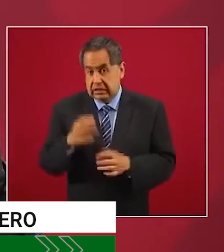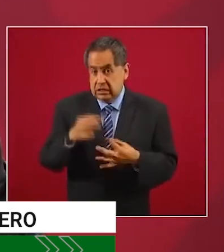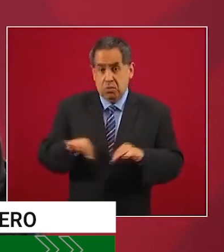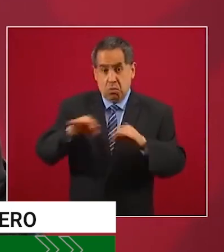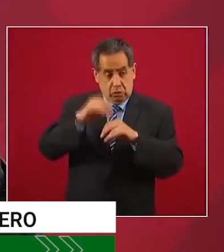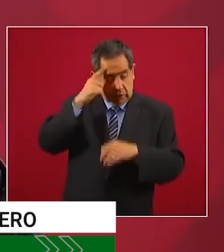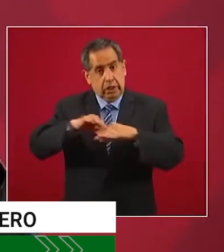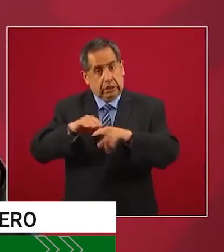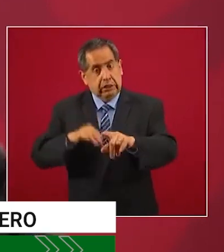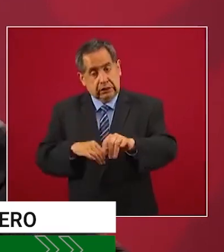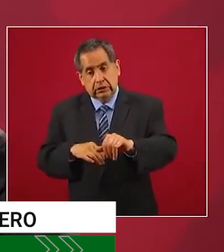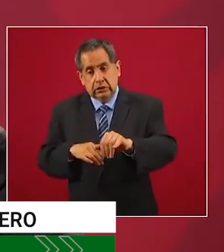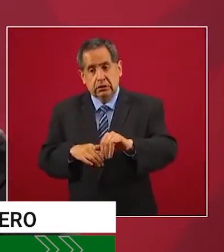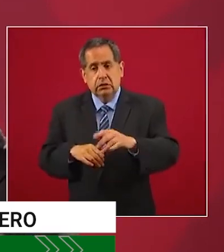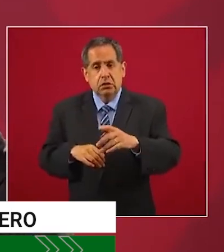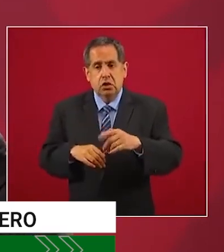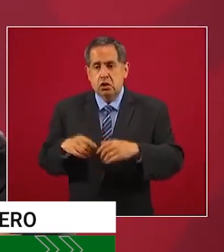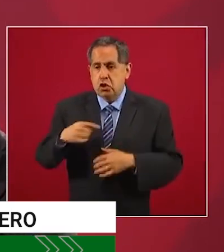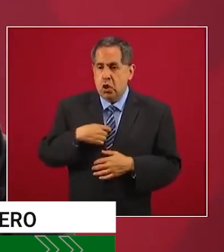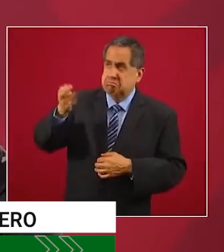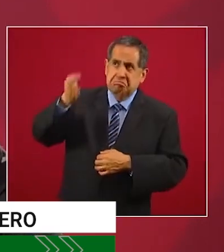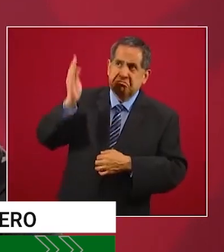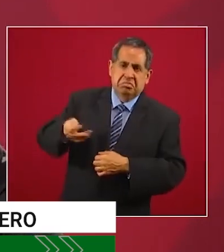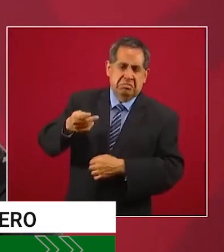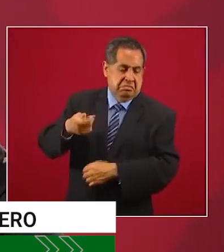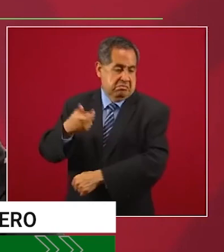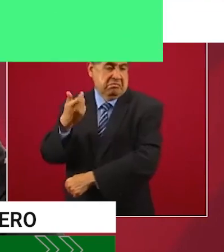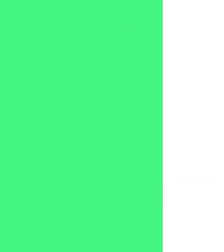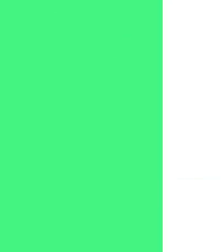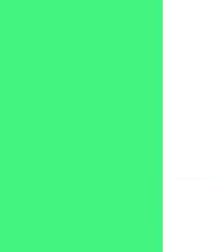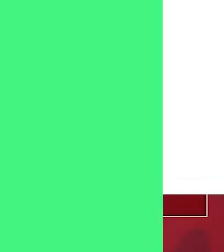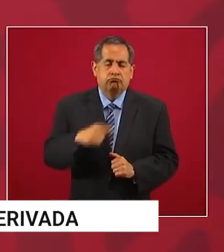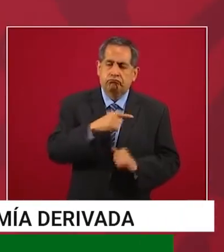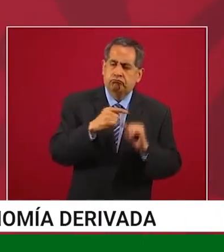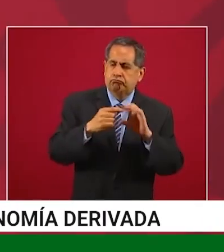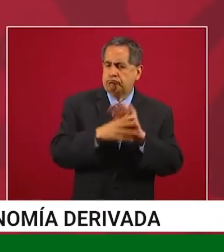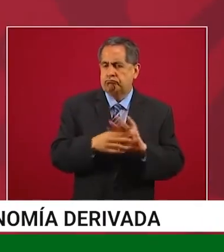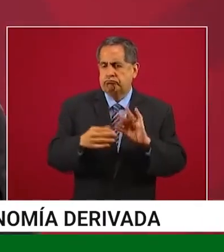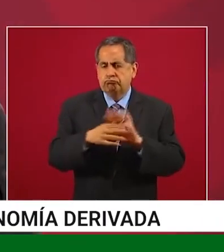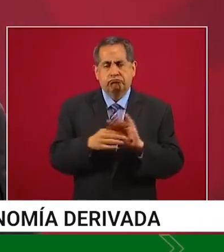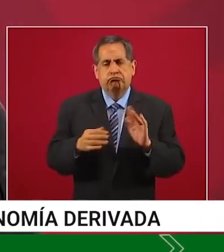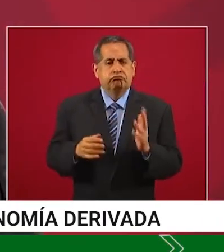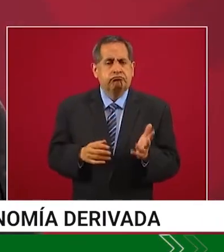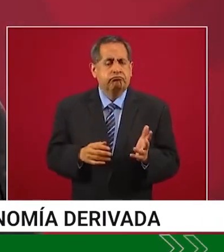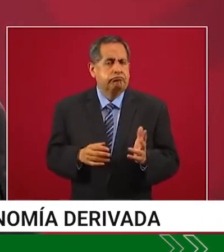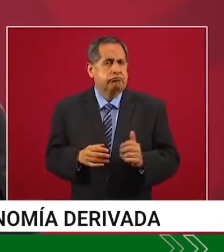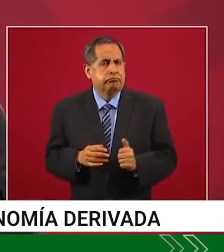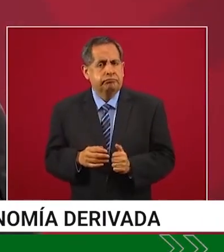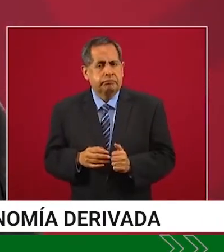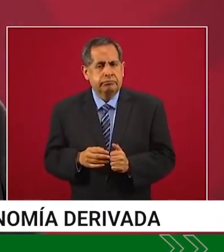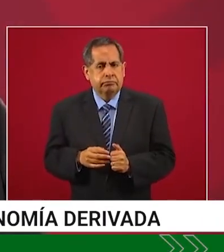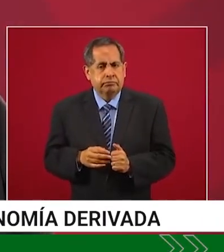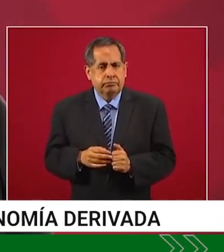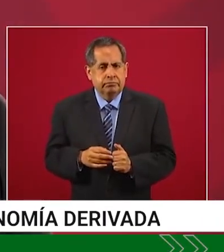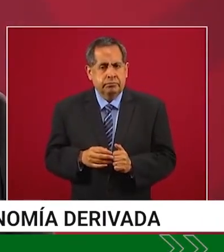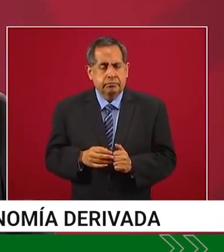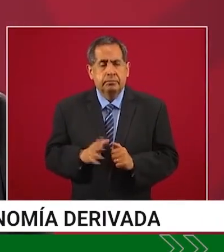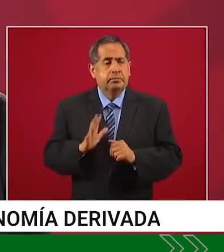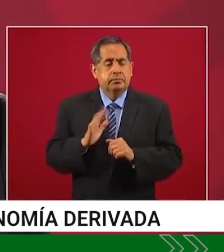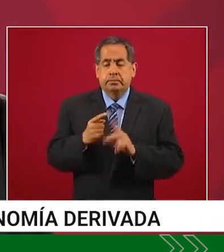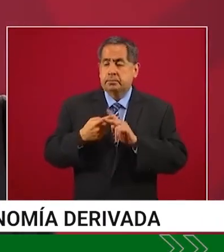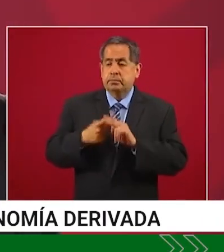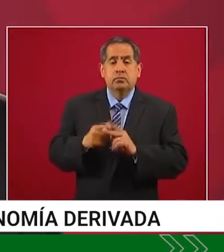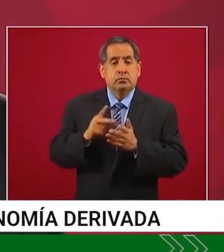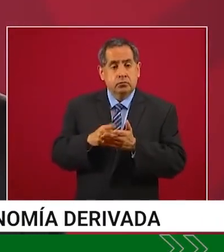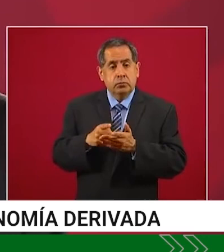tiene para nosotros, yo sería el primero en dejarme vacunar. El mandatario destacó que no se perdió inversión extranjera en